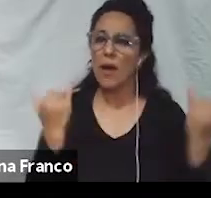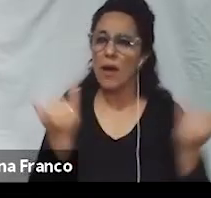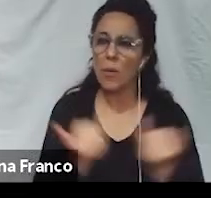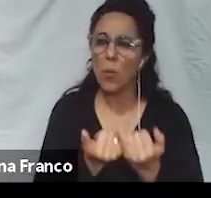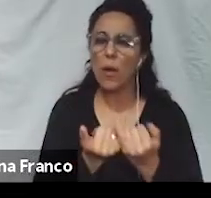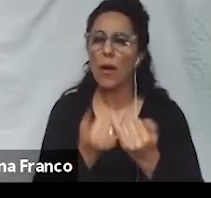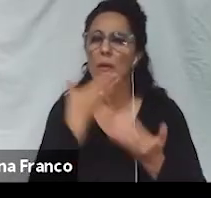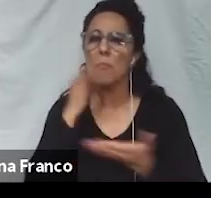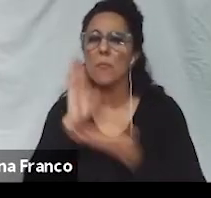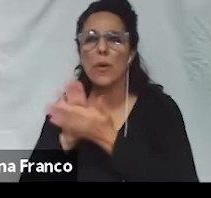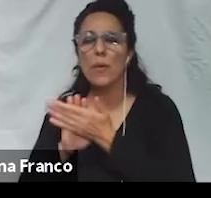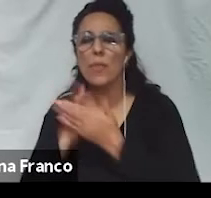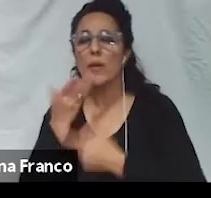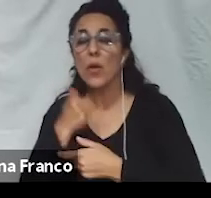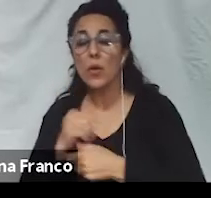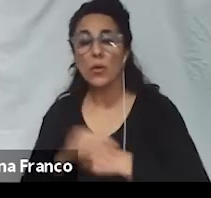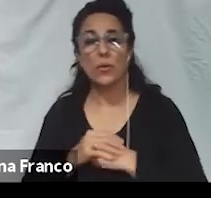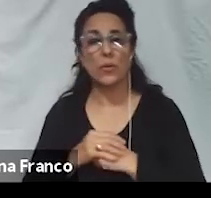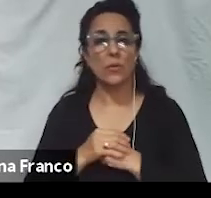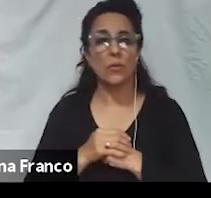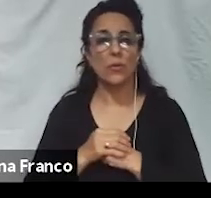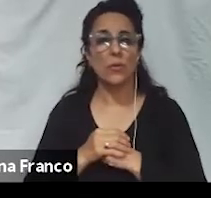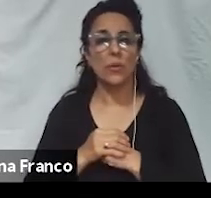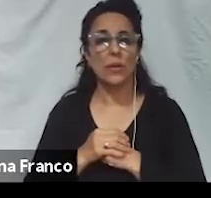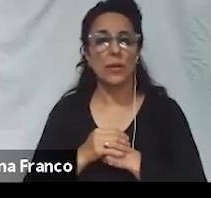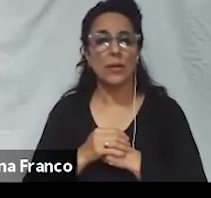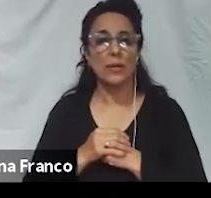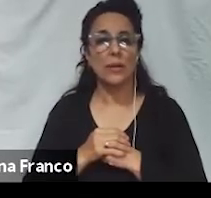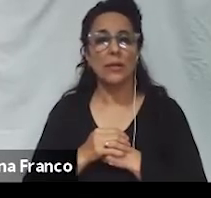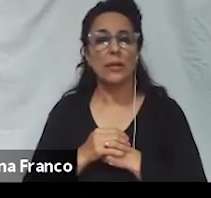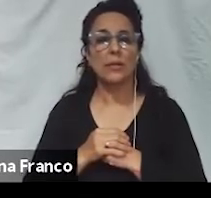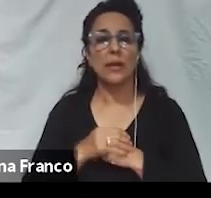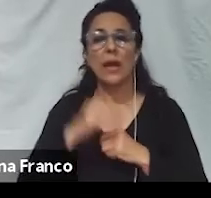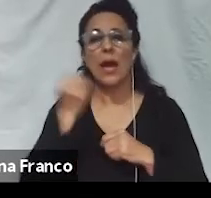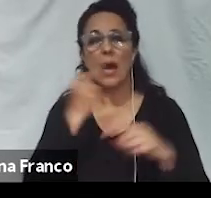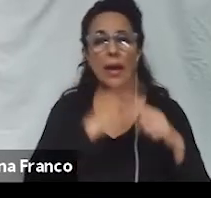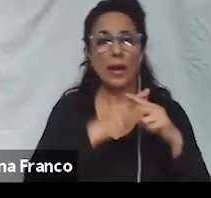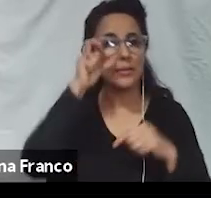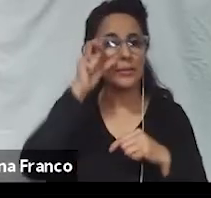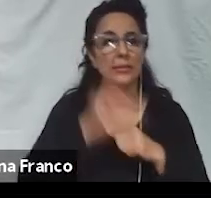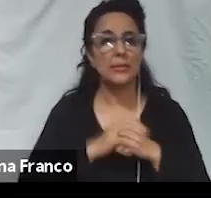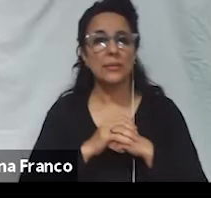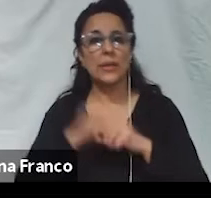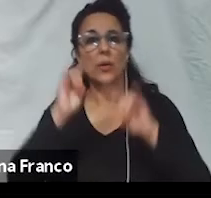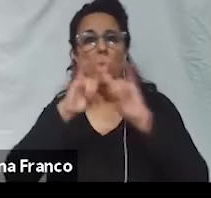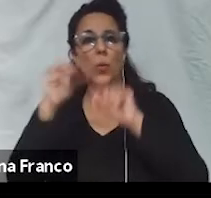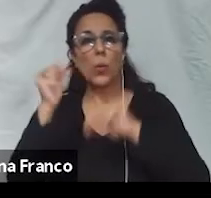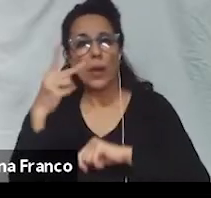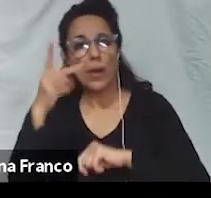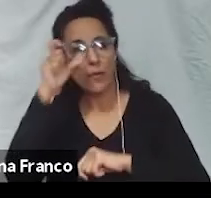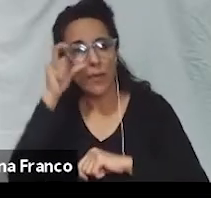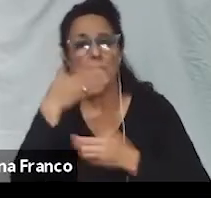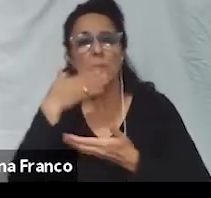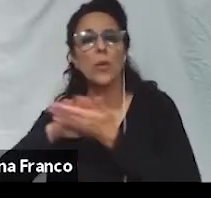para evaluar y hacer pruebas de color. Después tenemos herramientas automatizadas como Axe, Wave y prueba